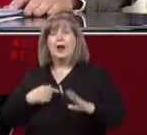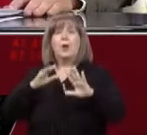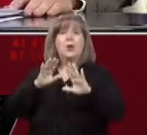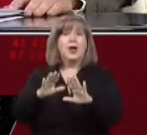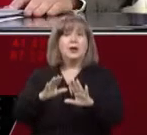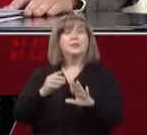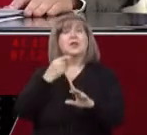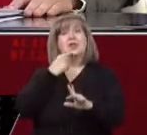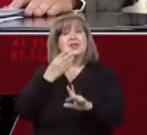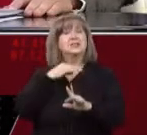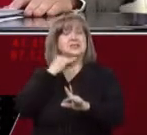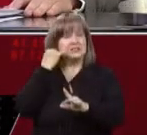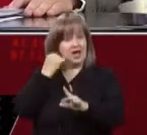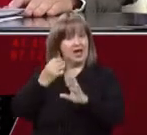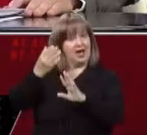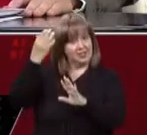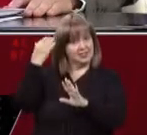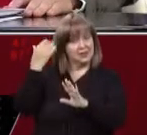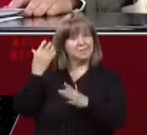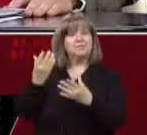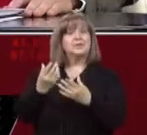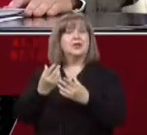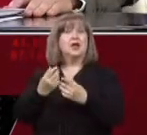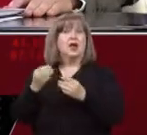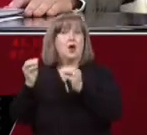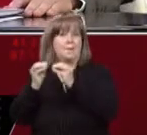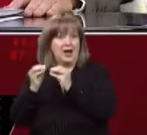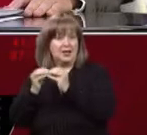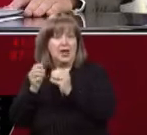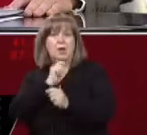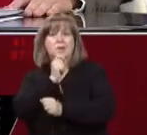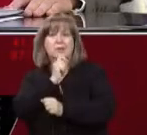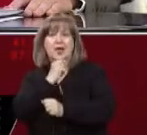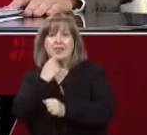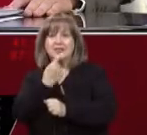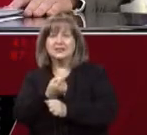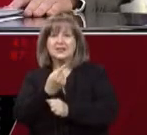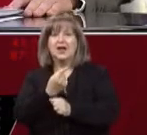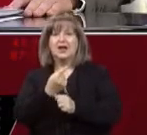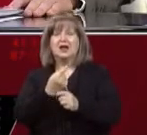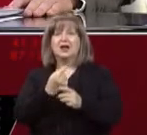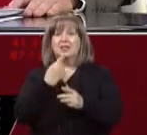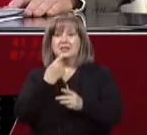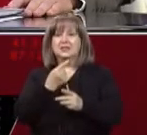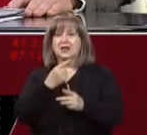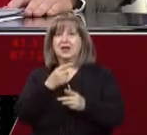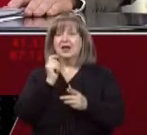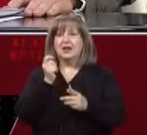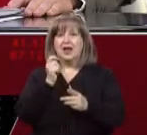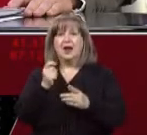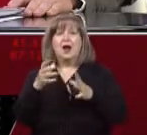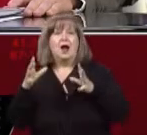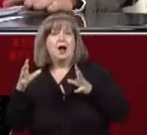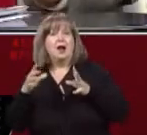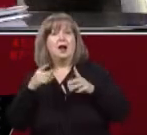estaría pasando. De hecho, hay colegas que no sabemos con quién habrán hablado, que dicen, hay jueces de la Corte que en strict off the record nos marcan, bueno, en las causas